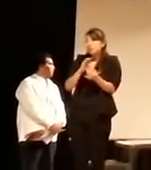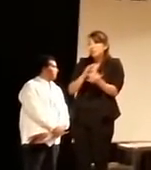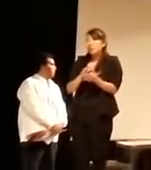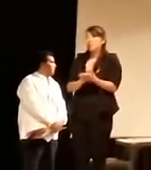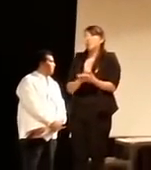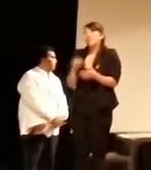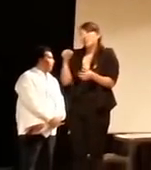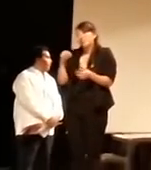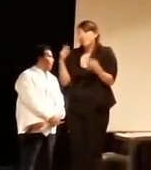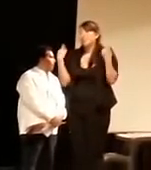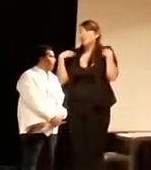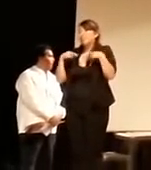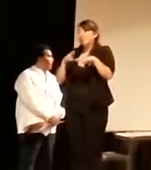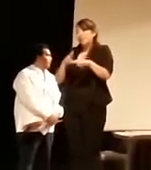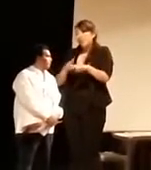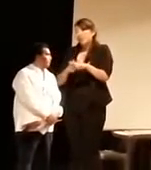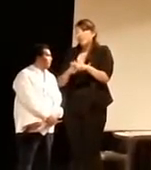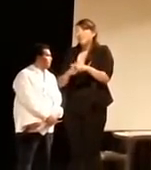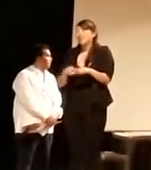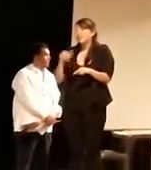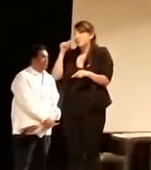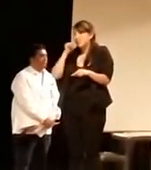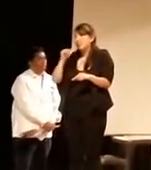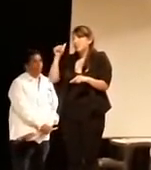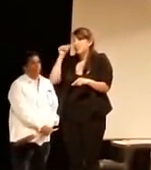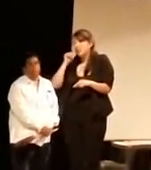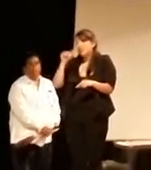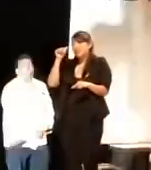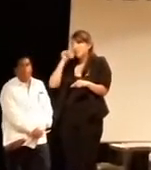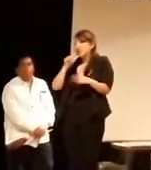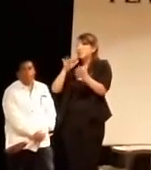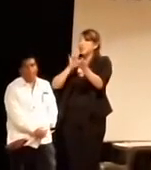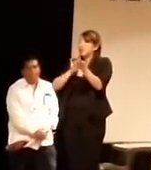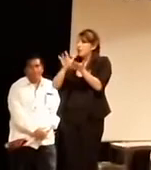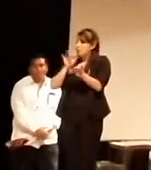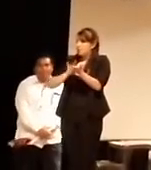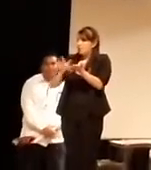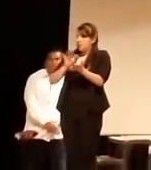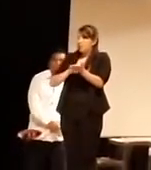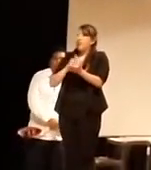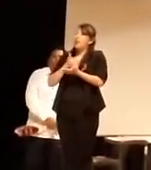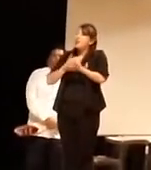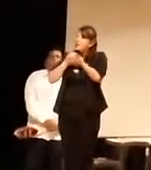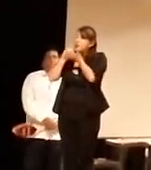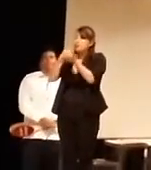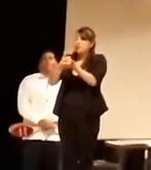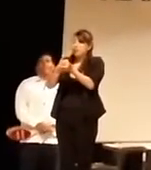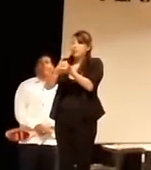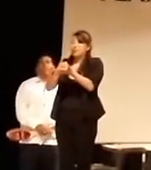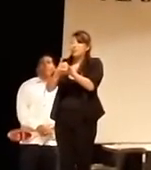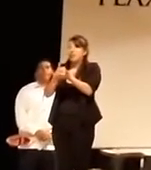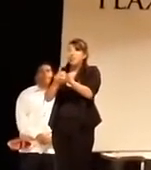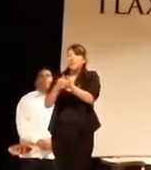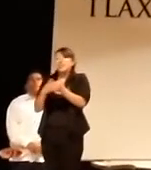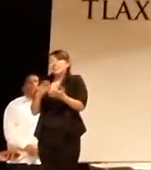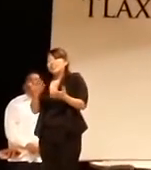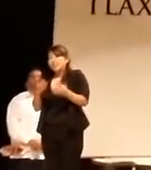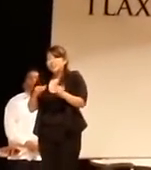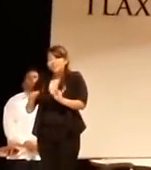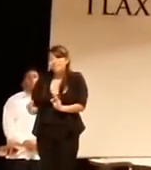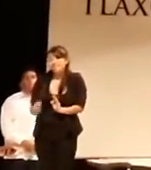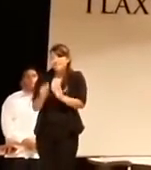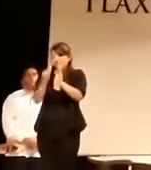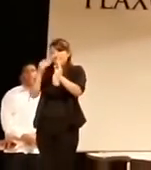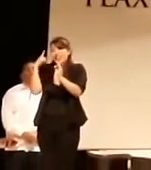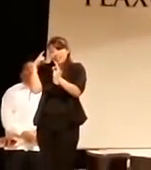noble. Siempre los docentes estamos dispuestos a colaborar. No nos minimizan los retos.